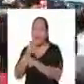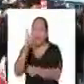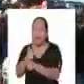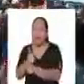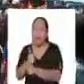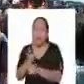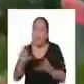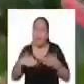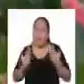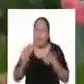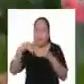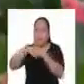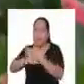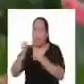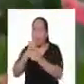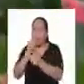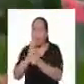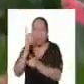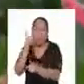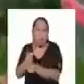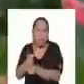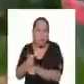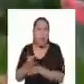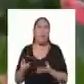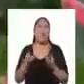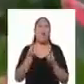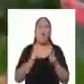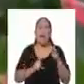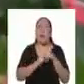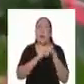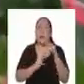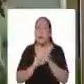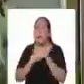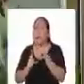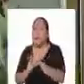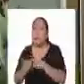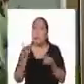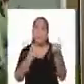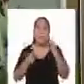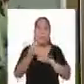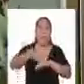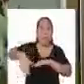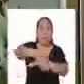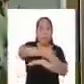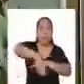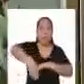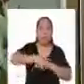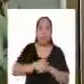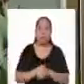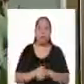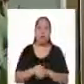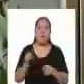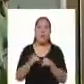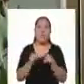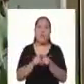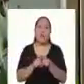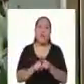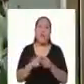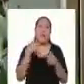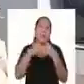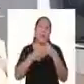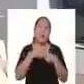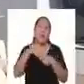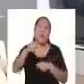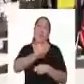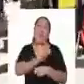Y que es cubierta por medio de los ambulantes. Por otro lado, también una decadencia general del Estado